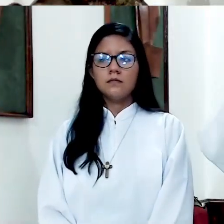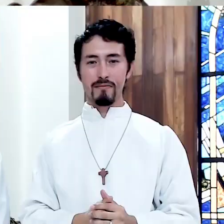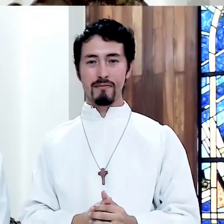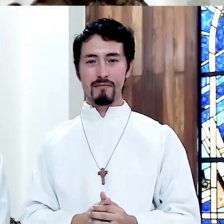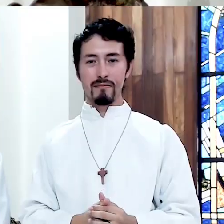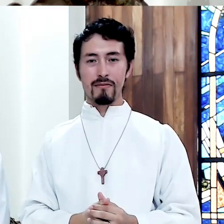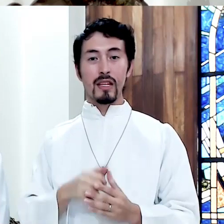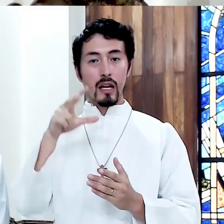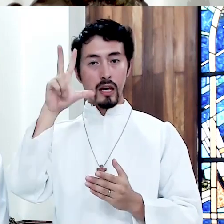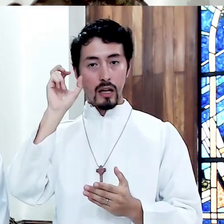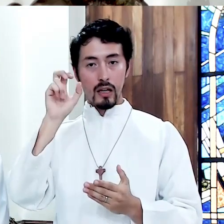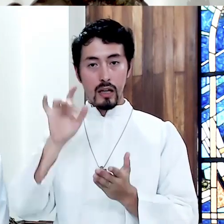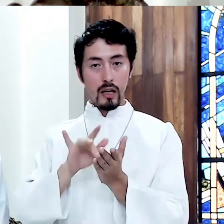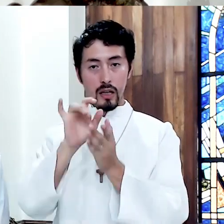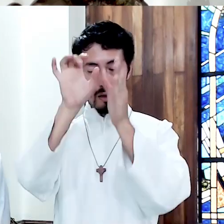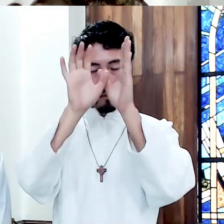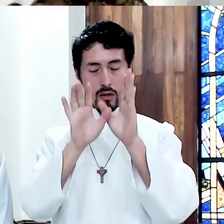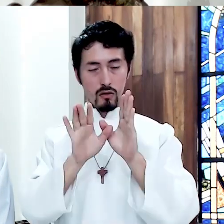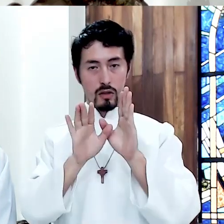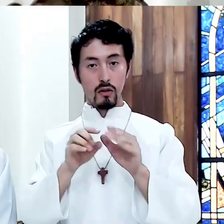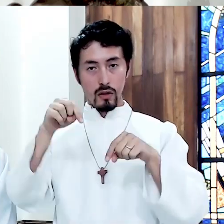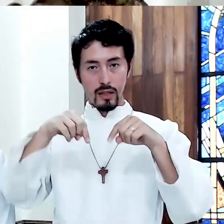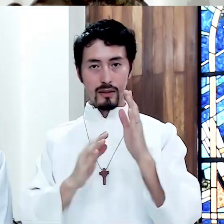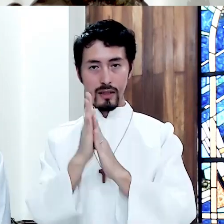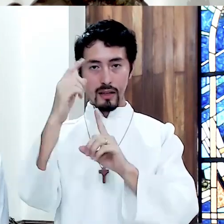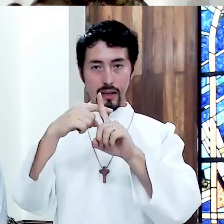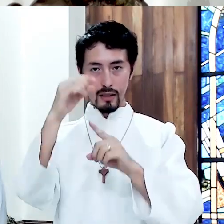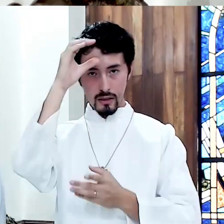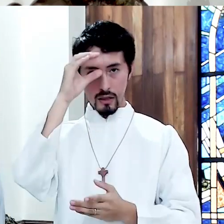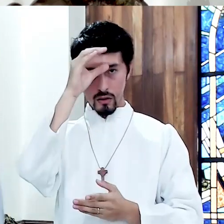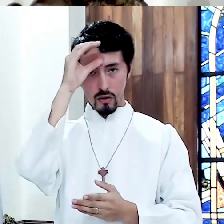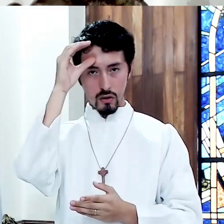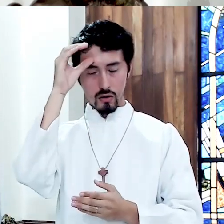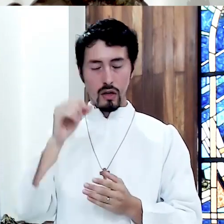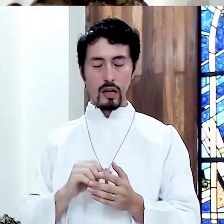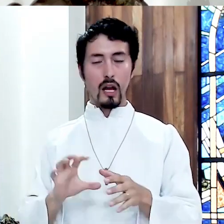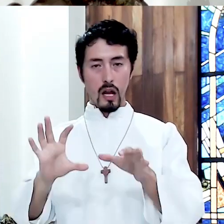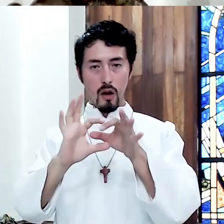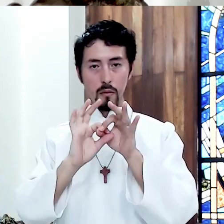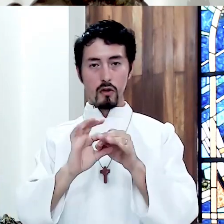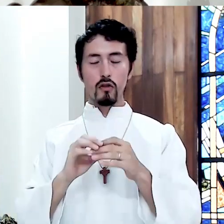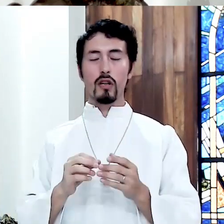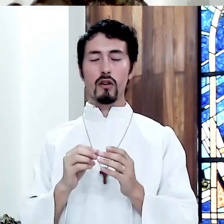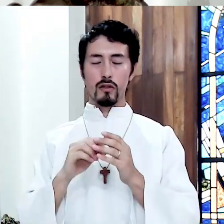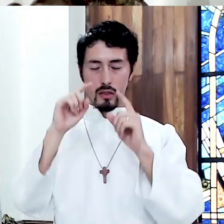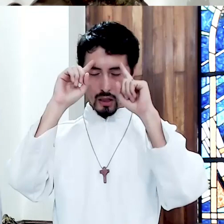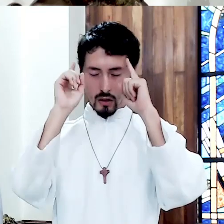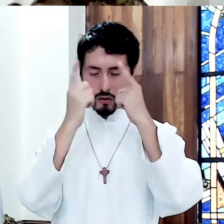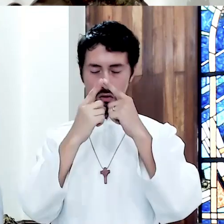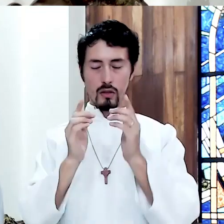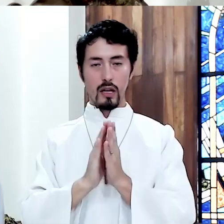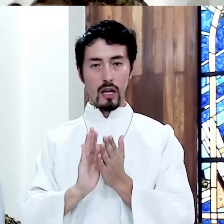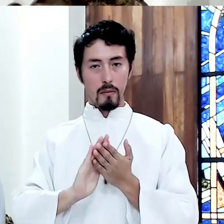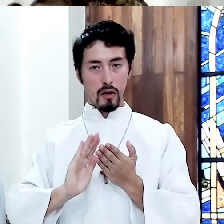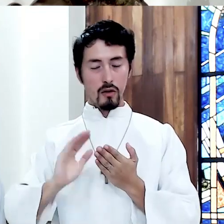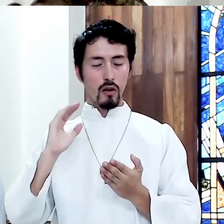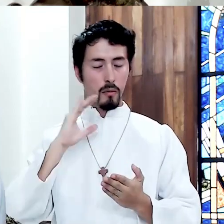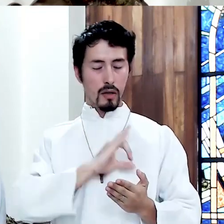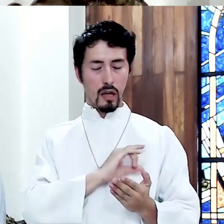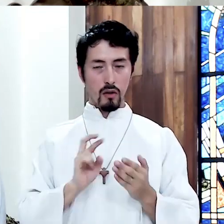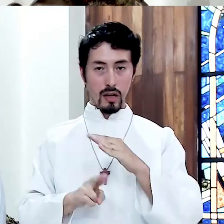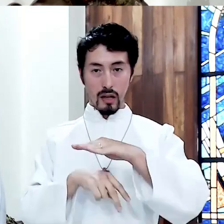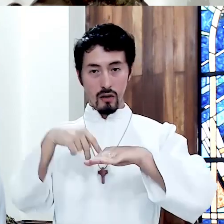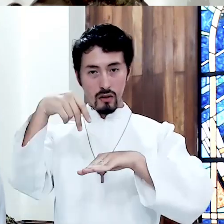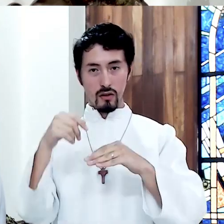Espíritu Santo, en esta iglesia católica, en la comunión de los santos, en el perdón de los pecados, en la resurrección de los muertos y en la